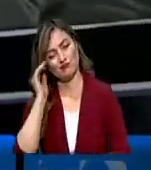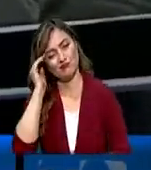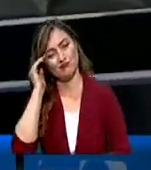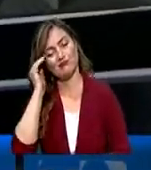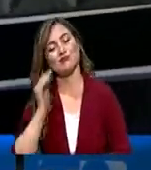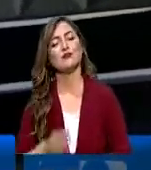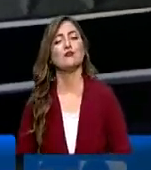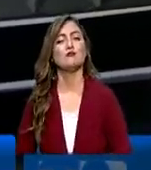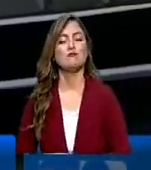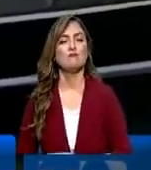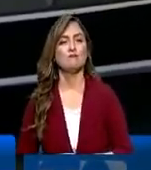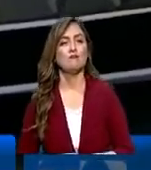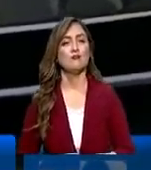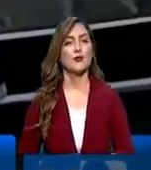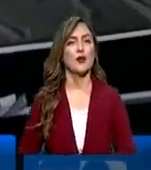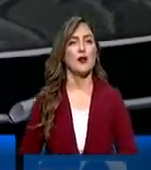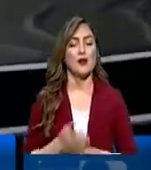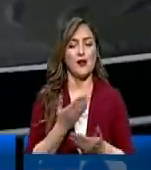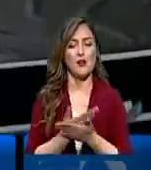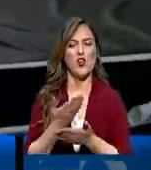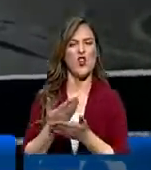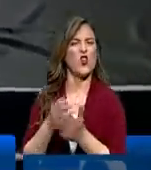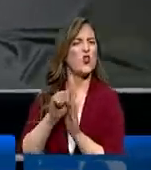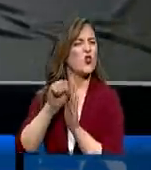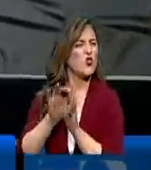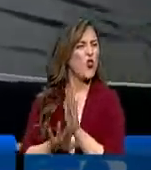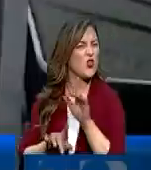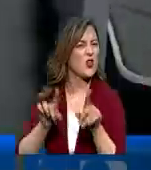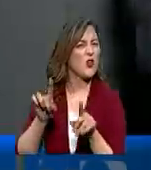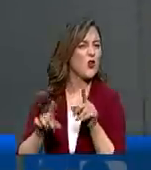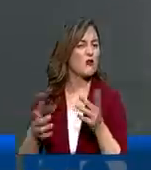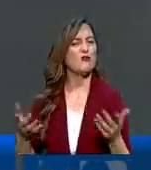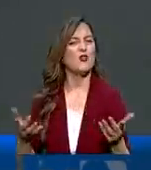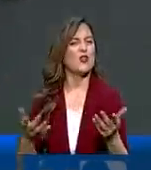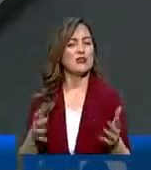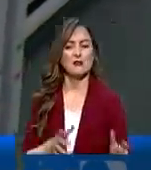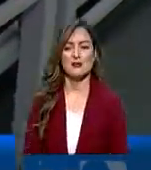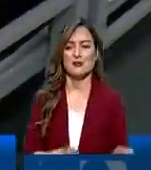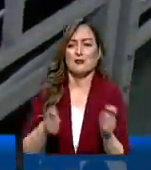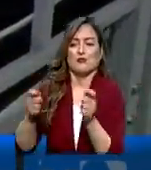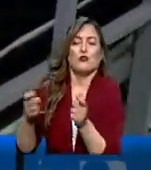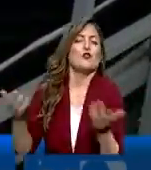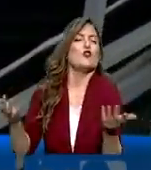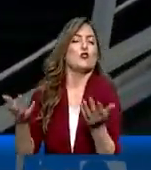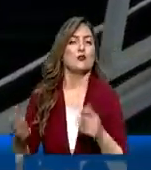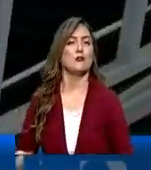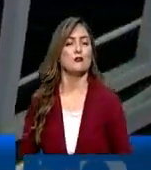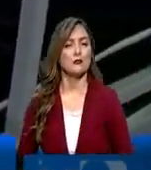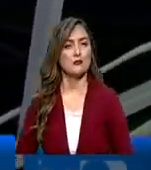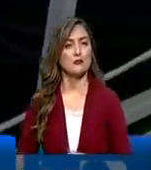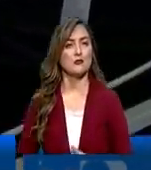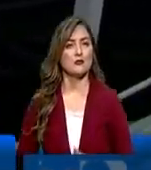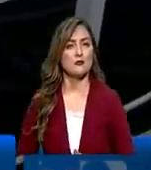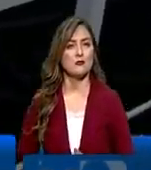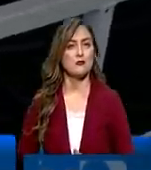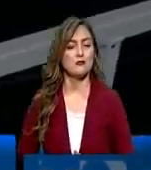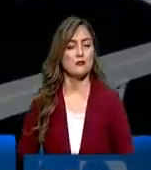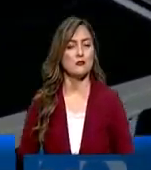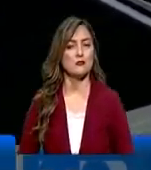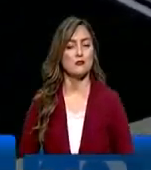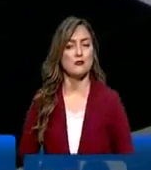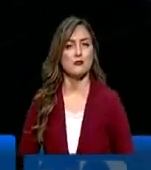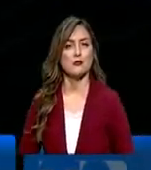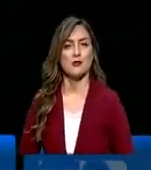que se encuentran aquí en el CAT, eran donaciones algunas de ellas, ¿a dónde las van a trasladar? ¿Dónde van a ser ubicadas?